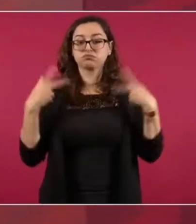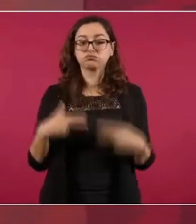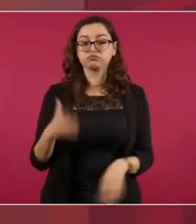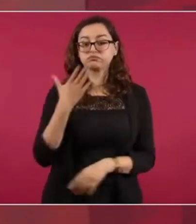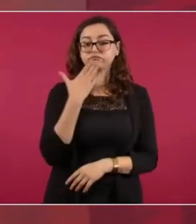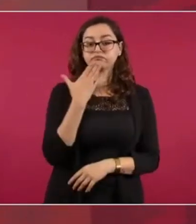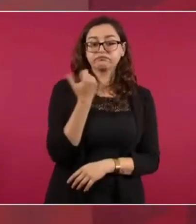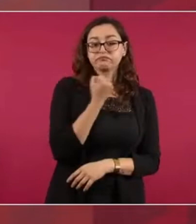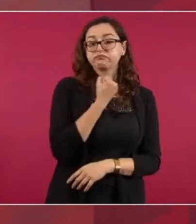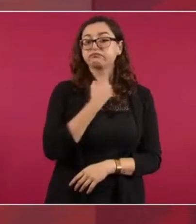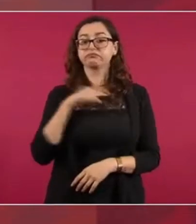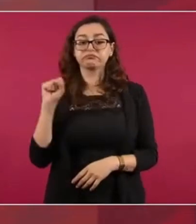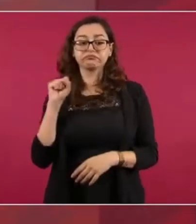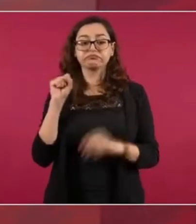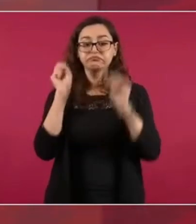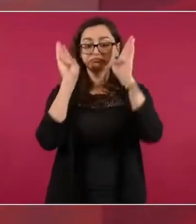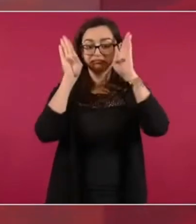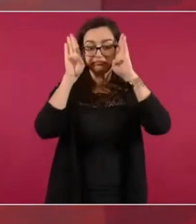conservador